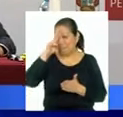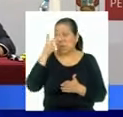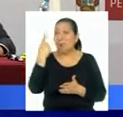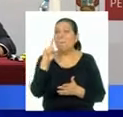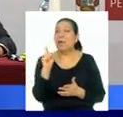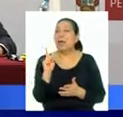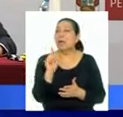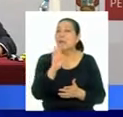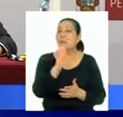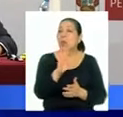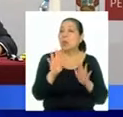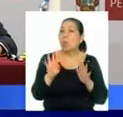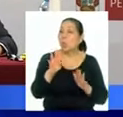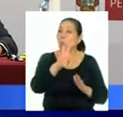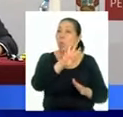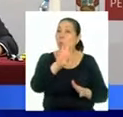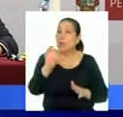para